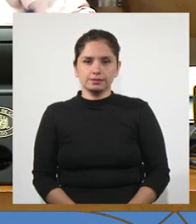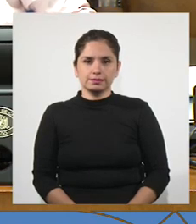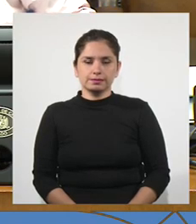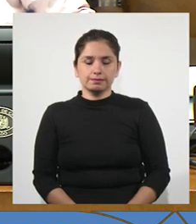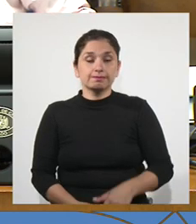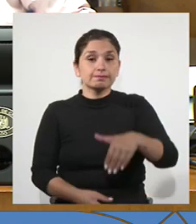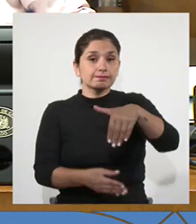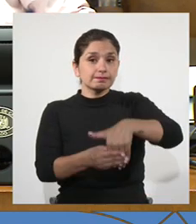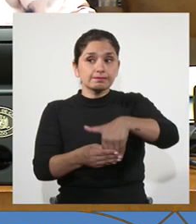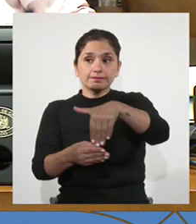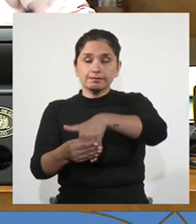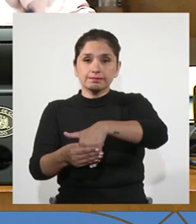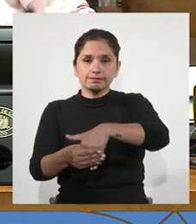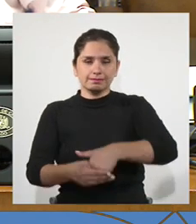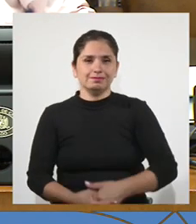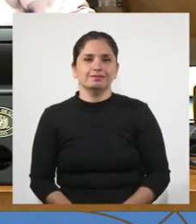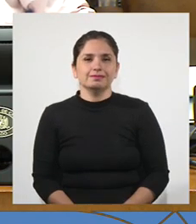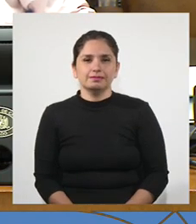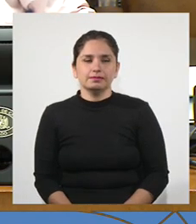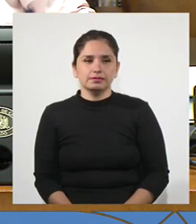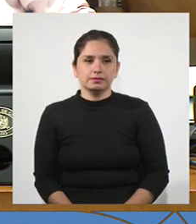En votación.